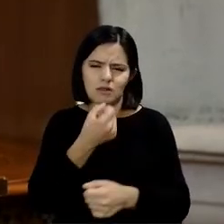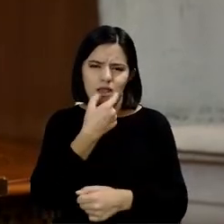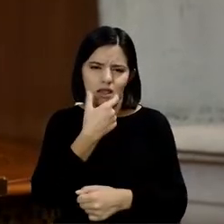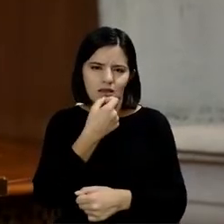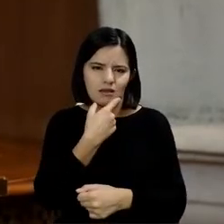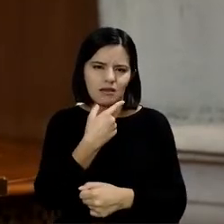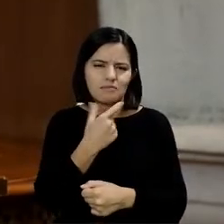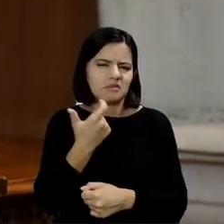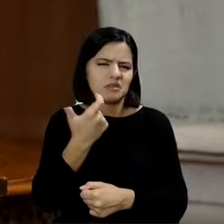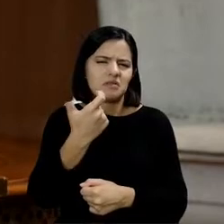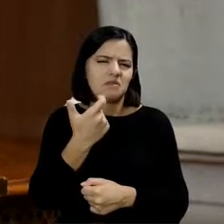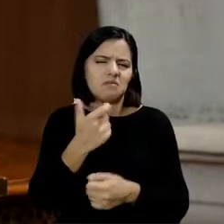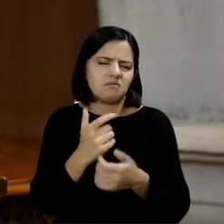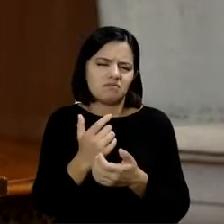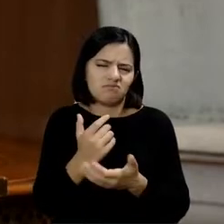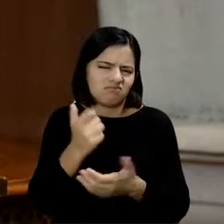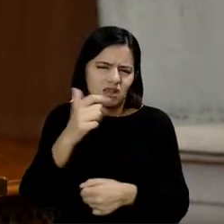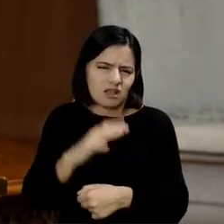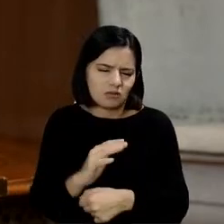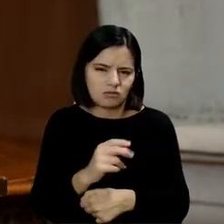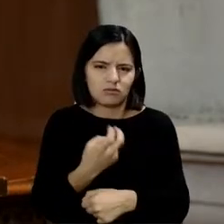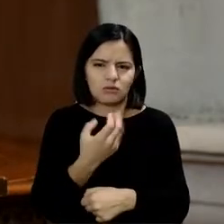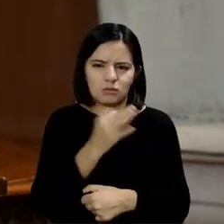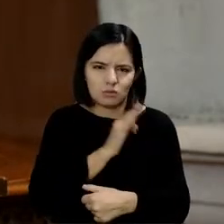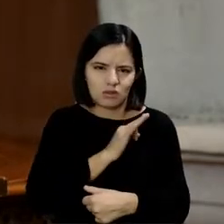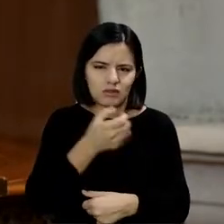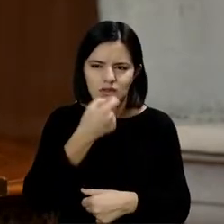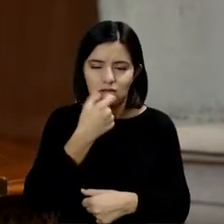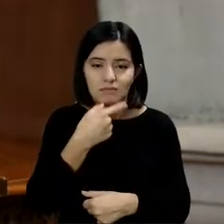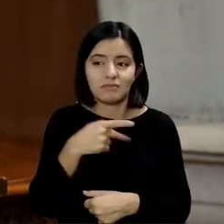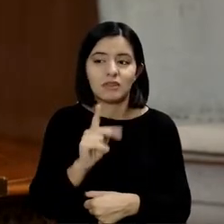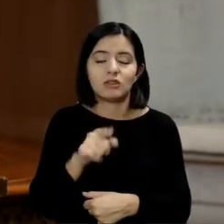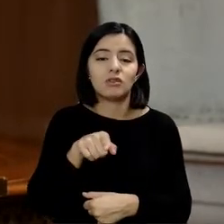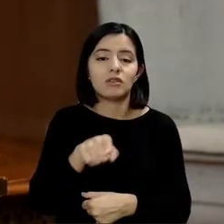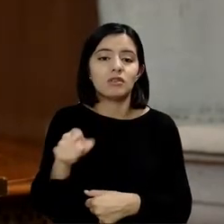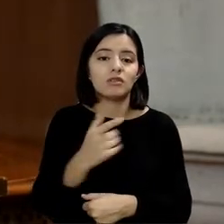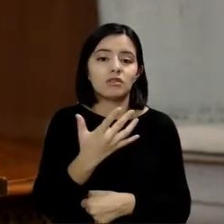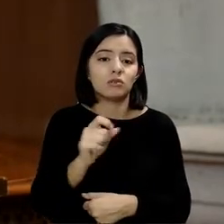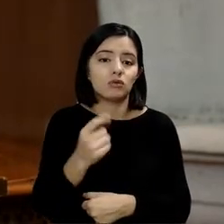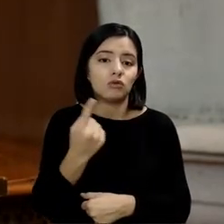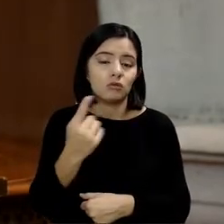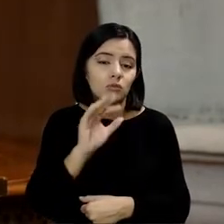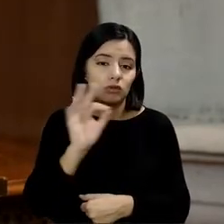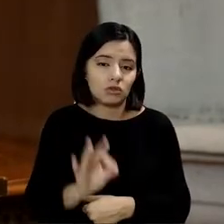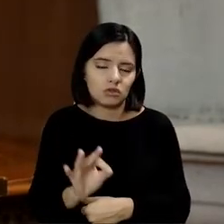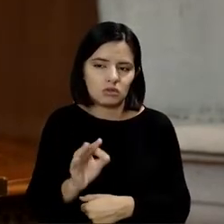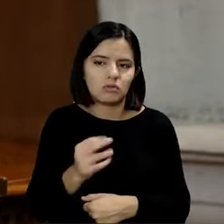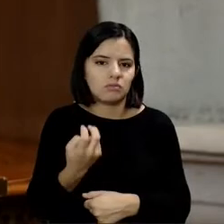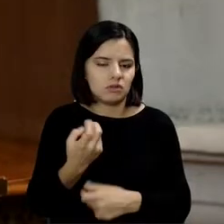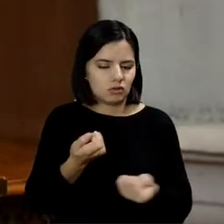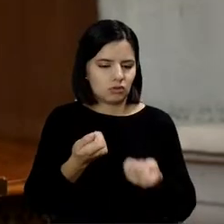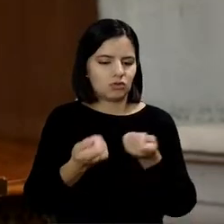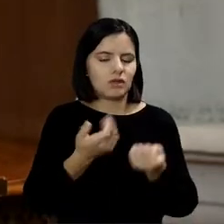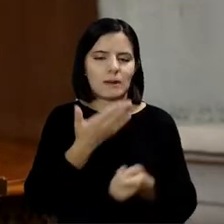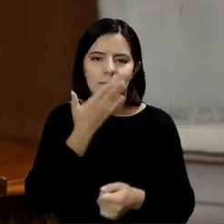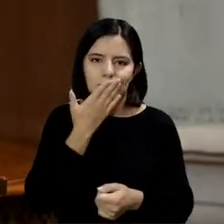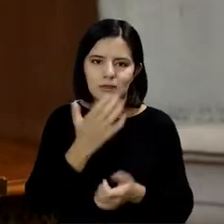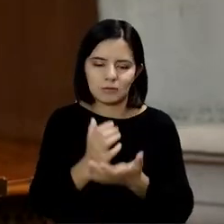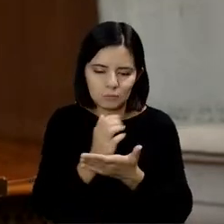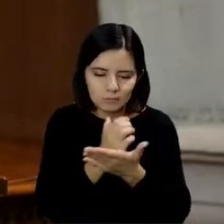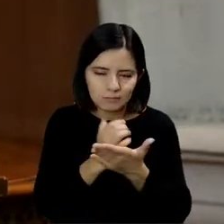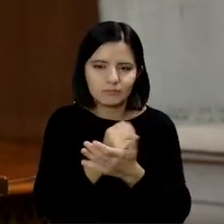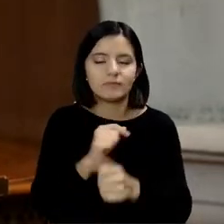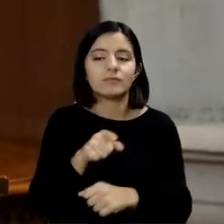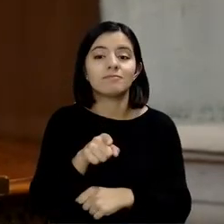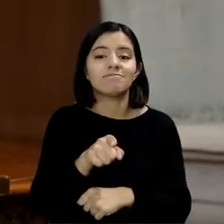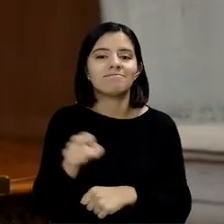solamente 1 de cada 5 personas con este padecimiento la tienen bajo control, según las declaraciones del doctor